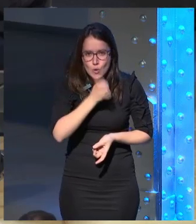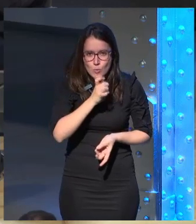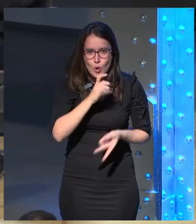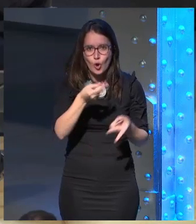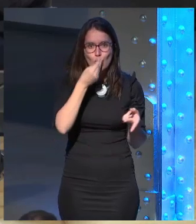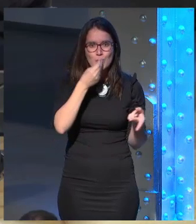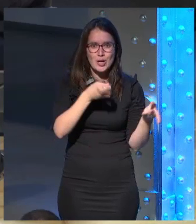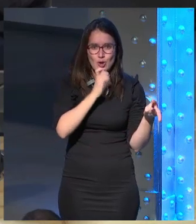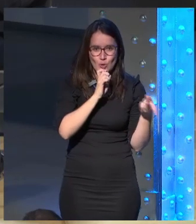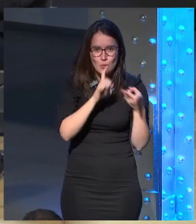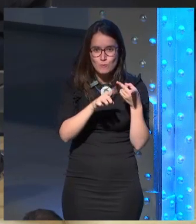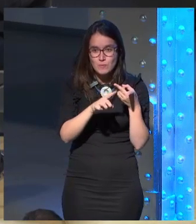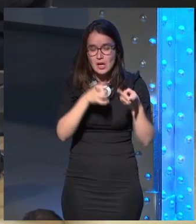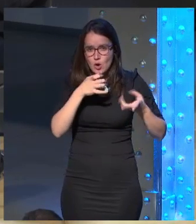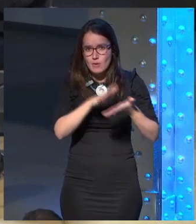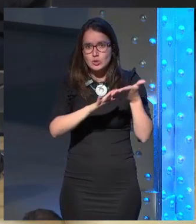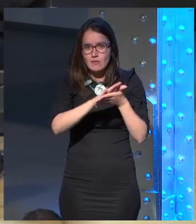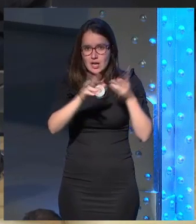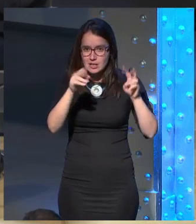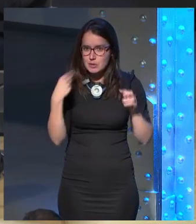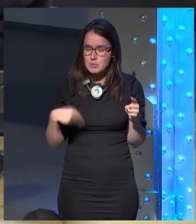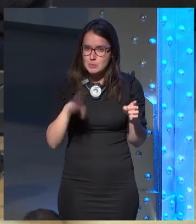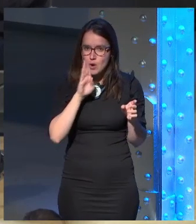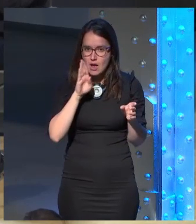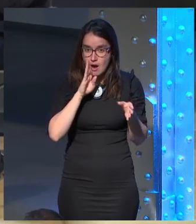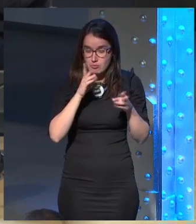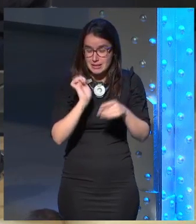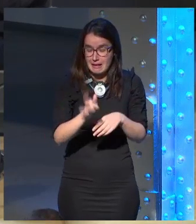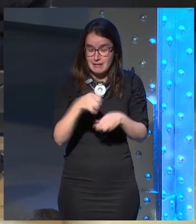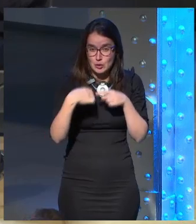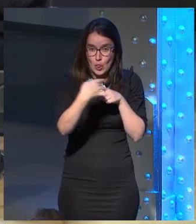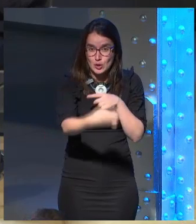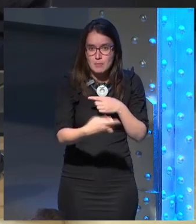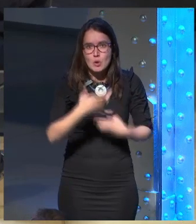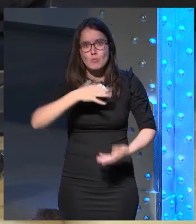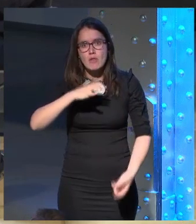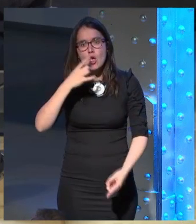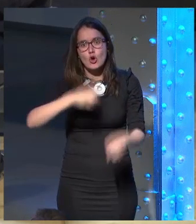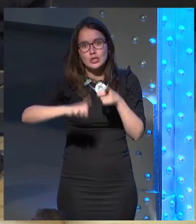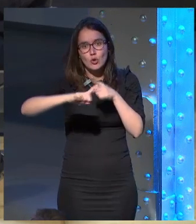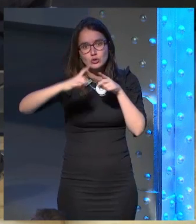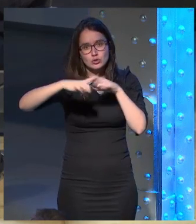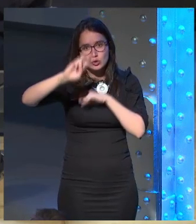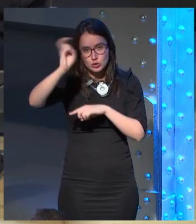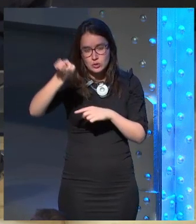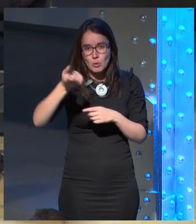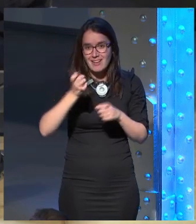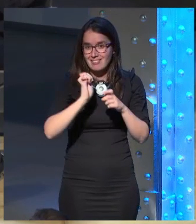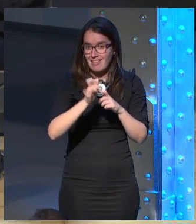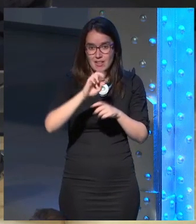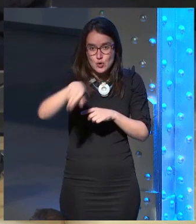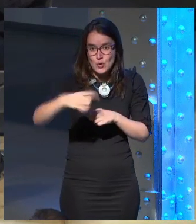se come. Luego a lo mejor hablaremos un poco de estos aspectos tan cotidianos. Pero a lo mejor hay otros aspectos menos cotidianos de que la